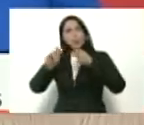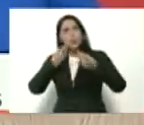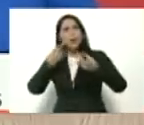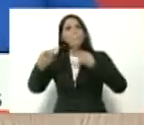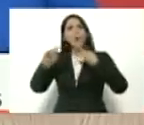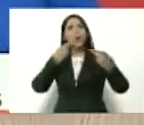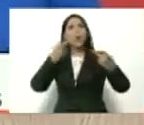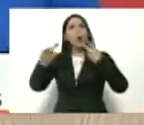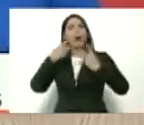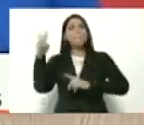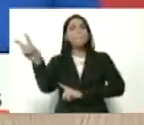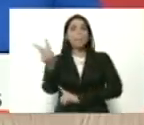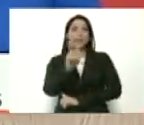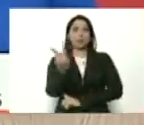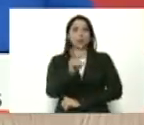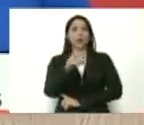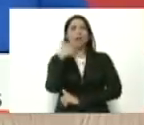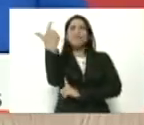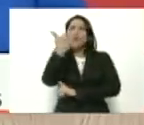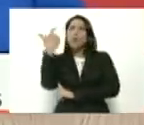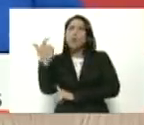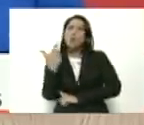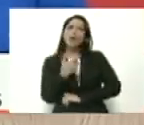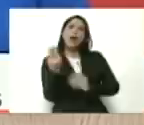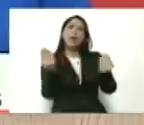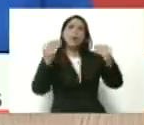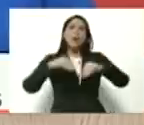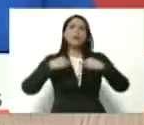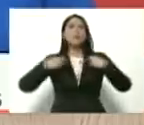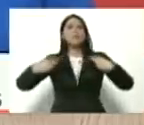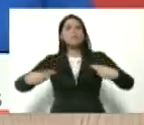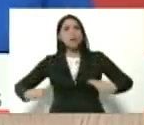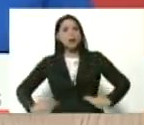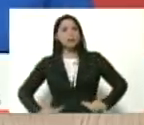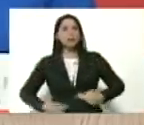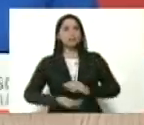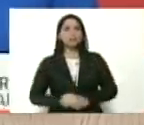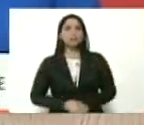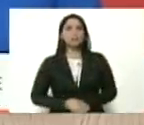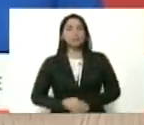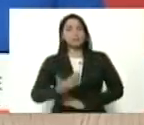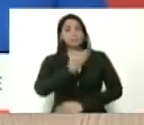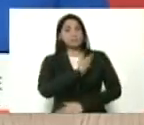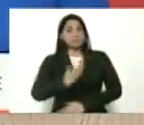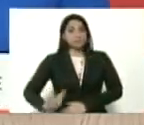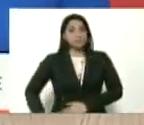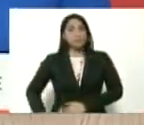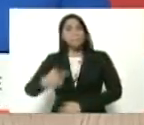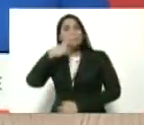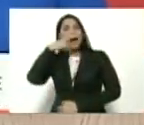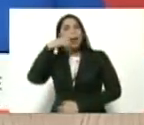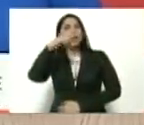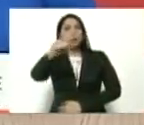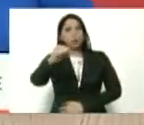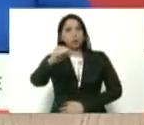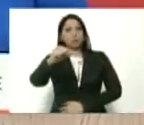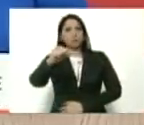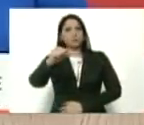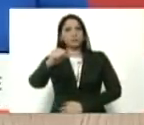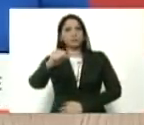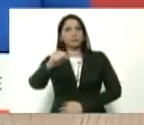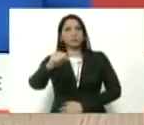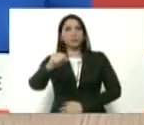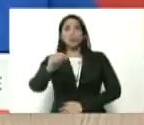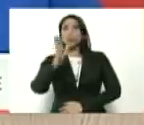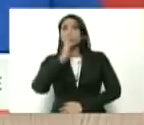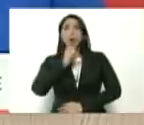en Venezuela por la búsqueda de un acuerdo humanitario. El presidente Nicolás Maduro,